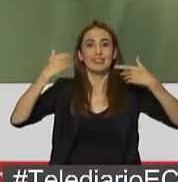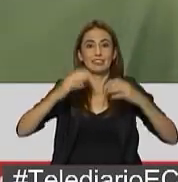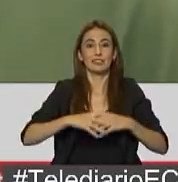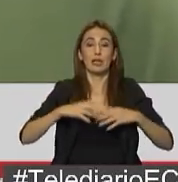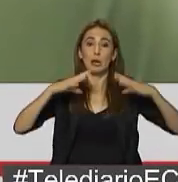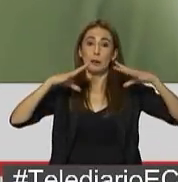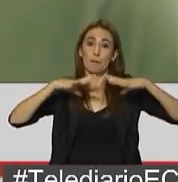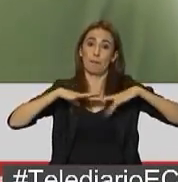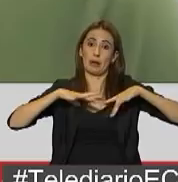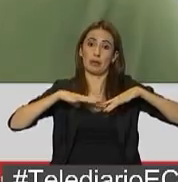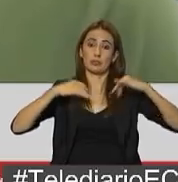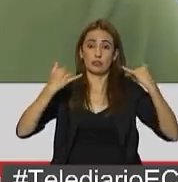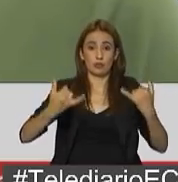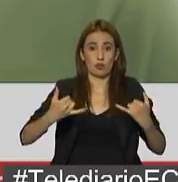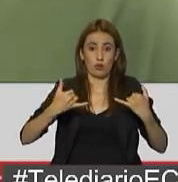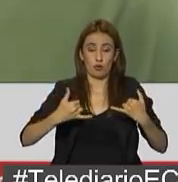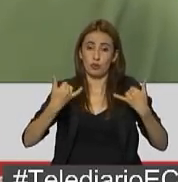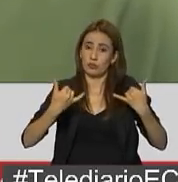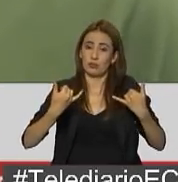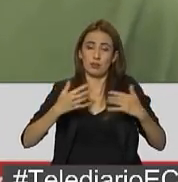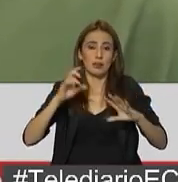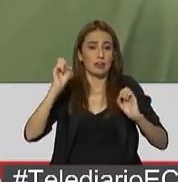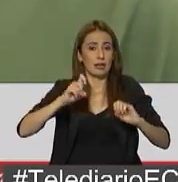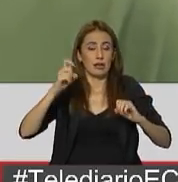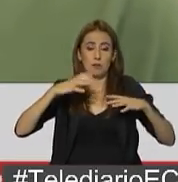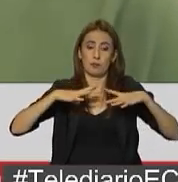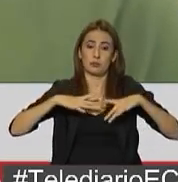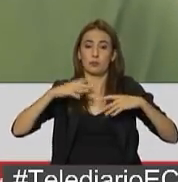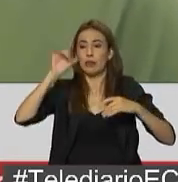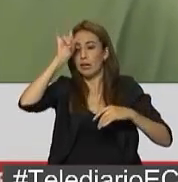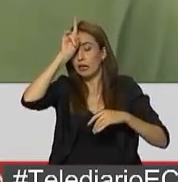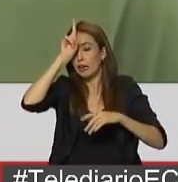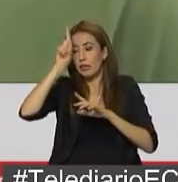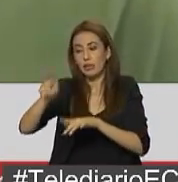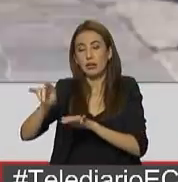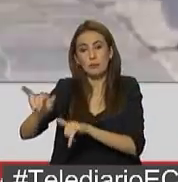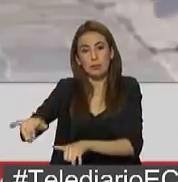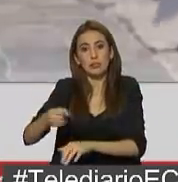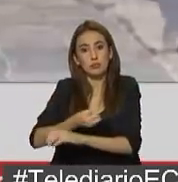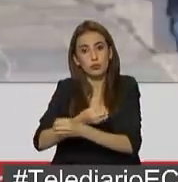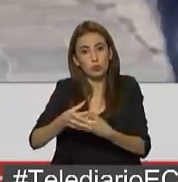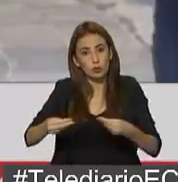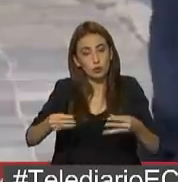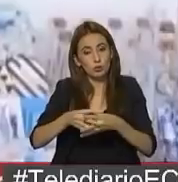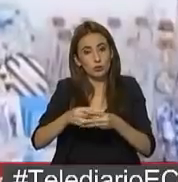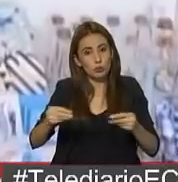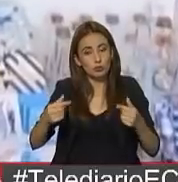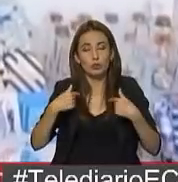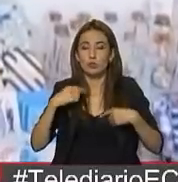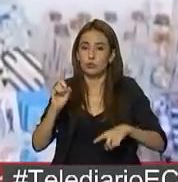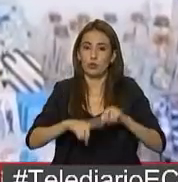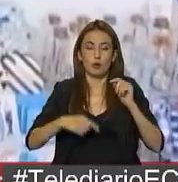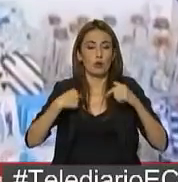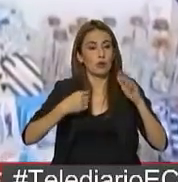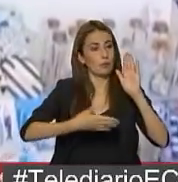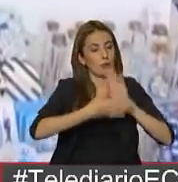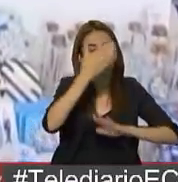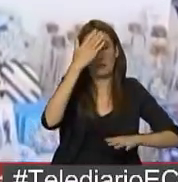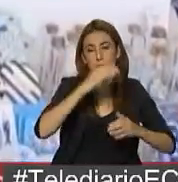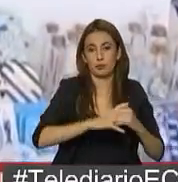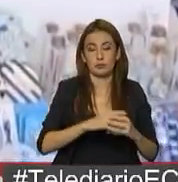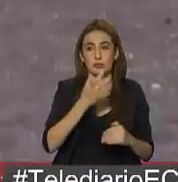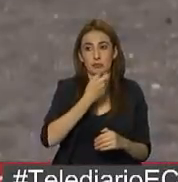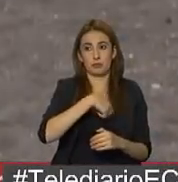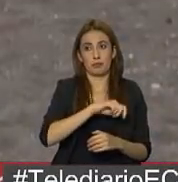vacaciones ahora y no podemos posponerlas. Y quedarnos en Alemania no era una opción. Antes de la crisis, una media de 3,5 millones